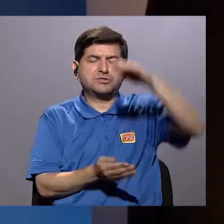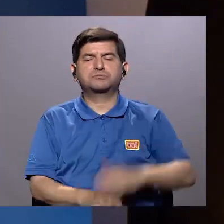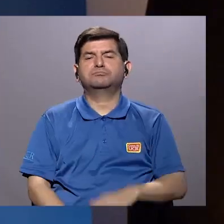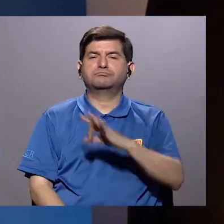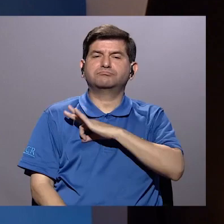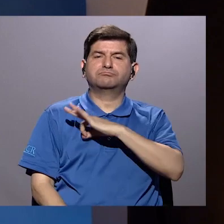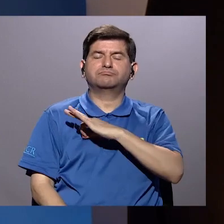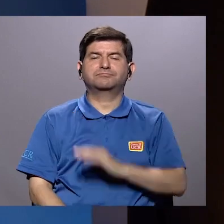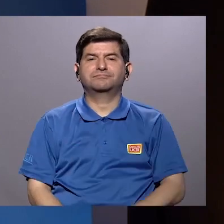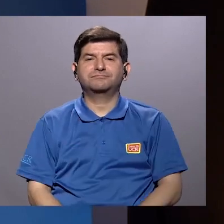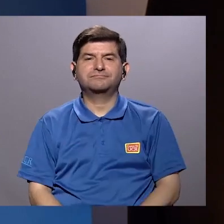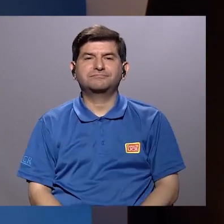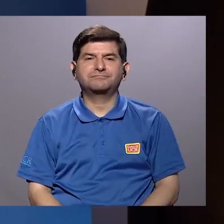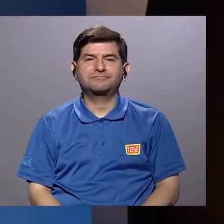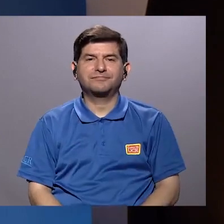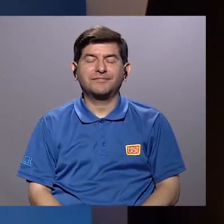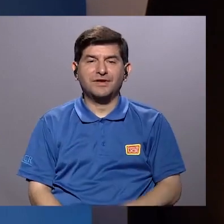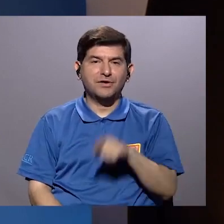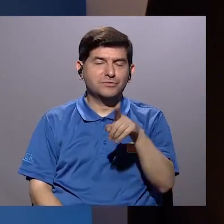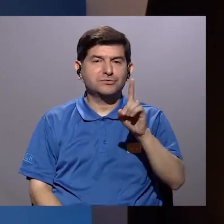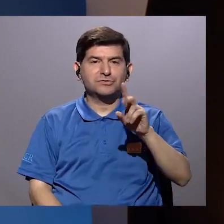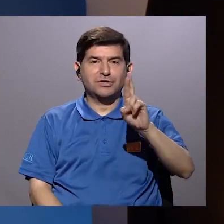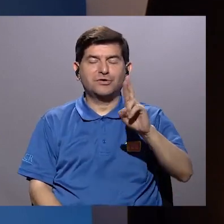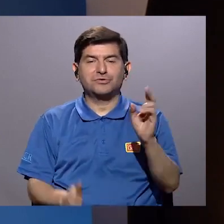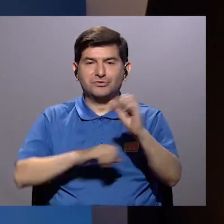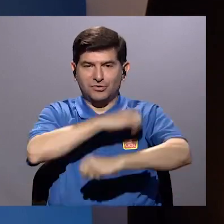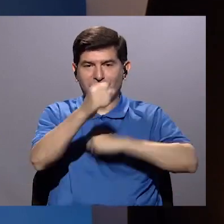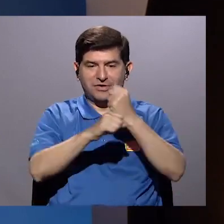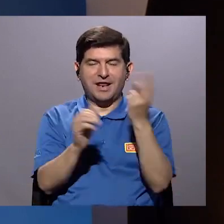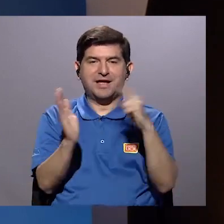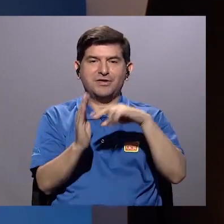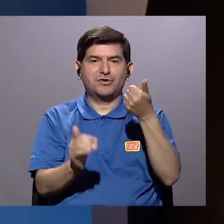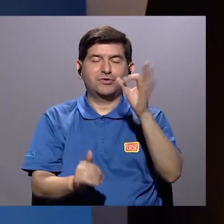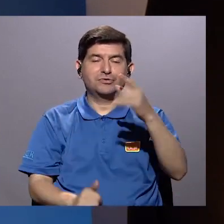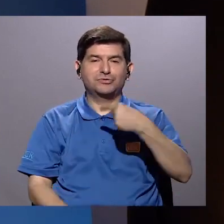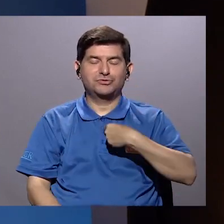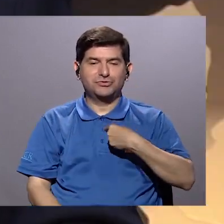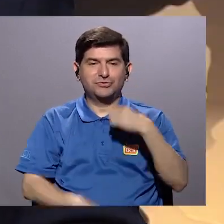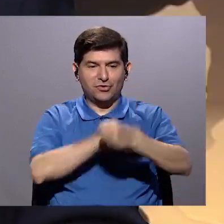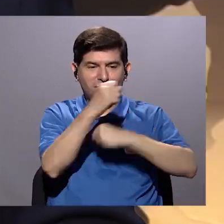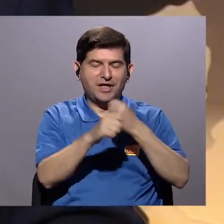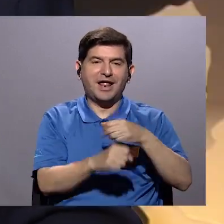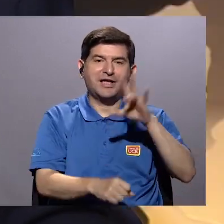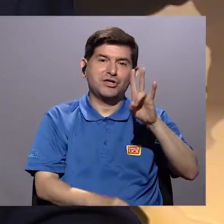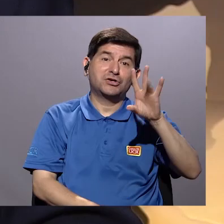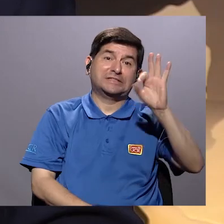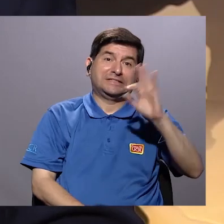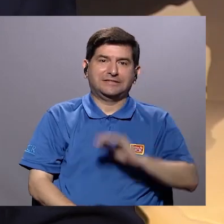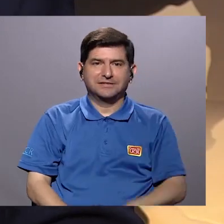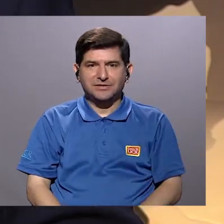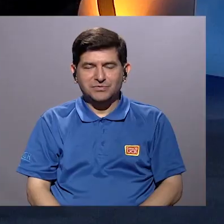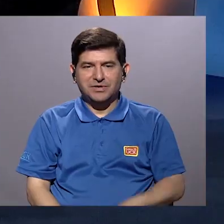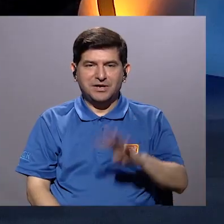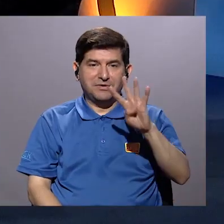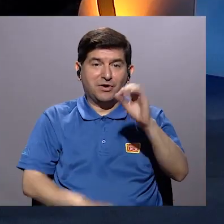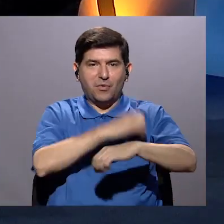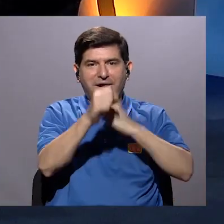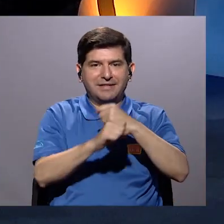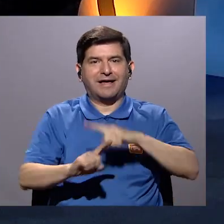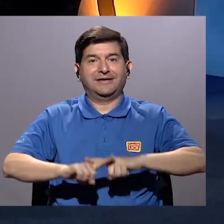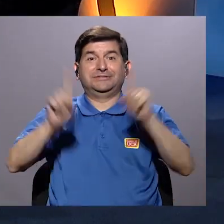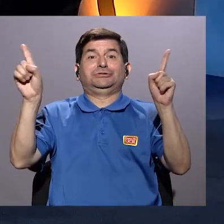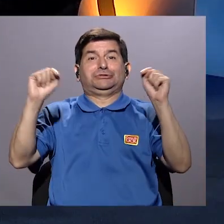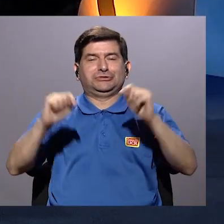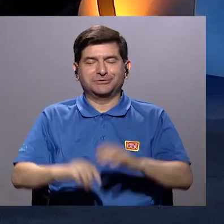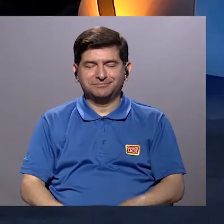Víctor, o sea, usted es un doctor del año 2019, yo soy un doctor del año 79, era como 40 años de diferencia.